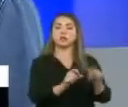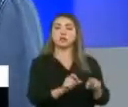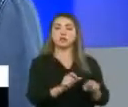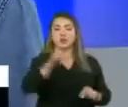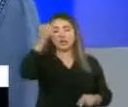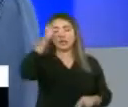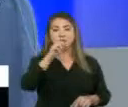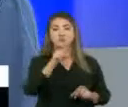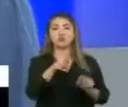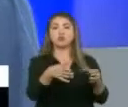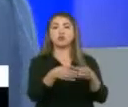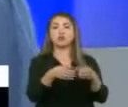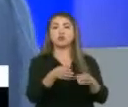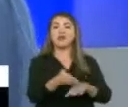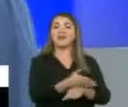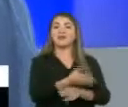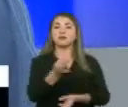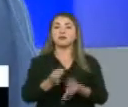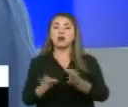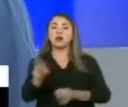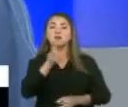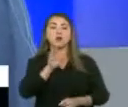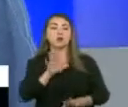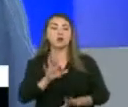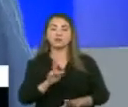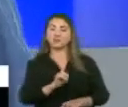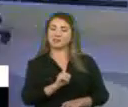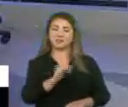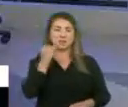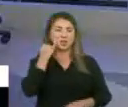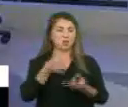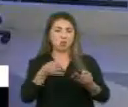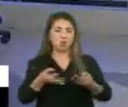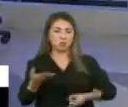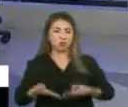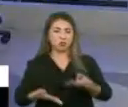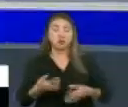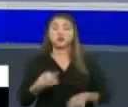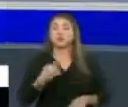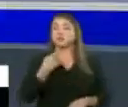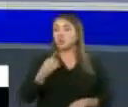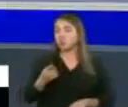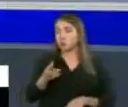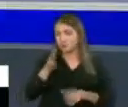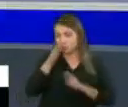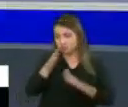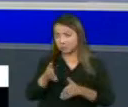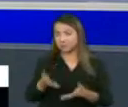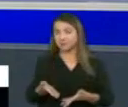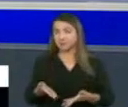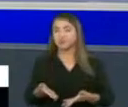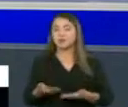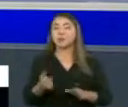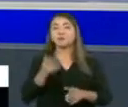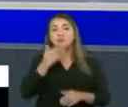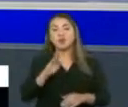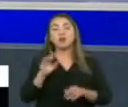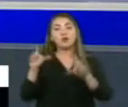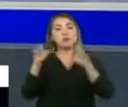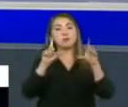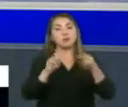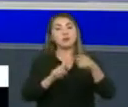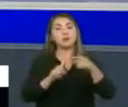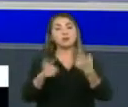condenas corporativas antes de que los tribunales terminen con una decisión judicial me parece injusto. Claro, pero la pregunta apuntaba precisamente para mejorar la imagen de los